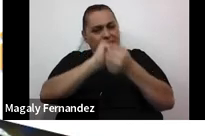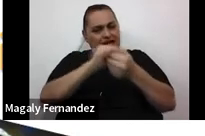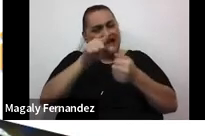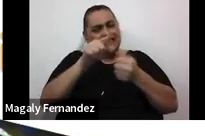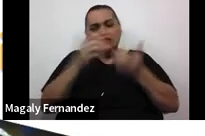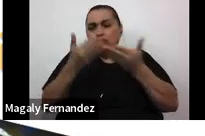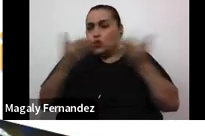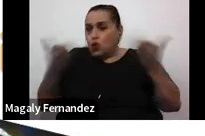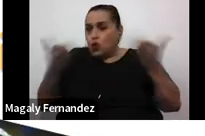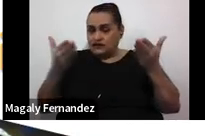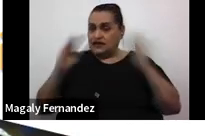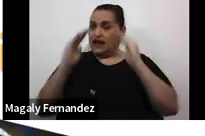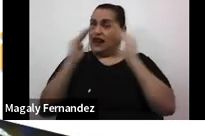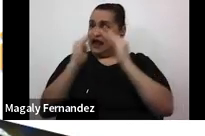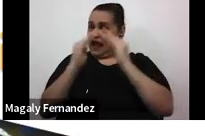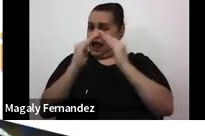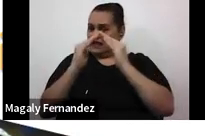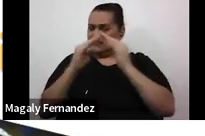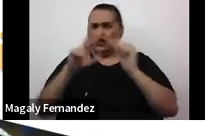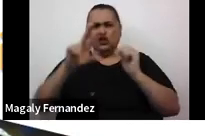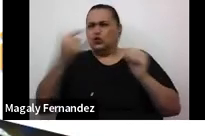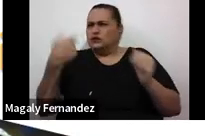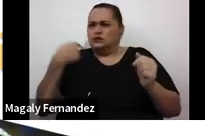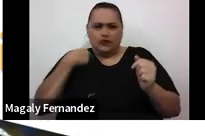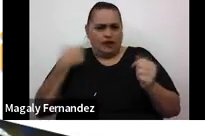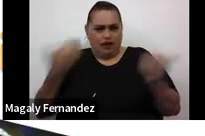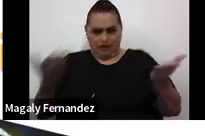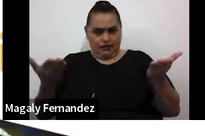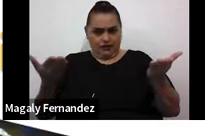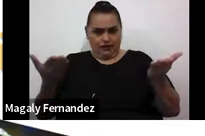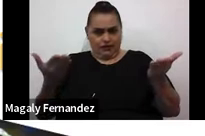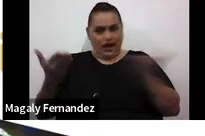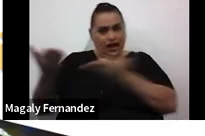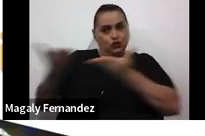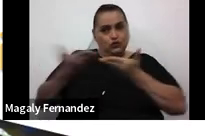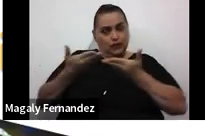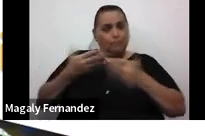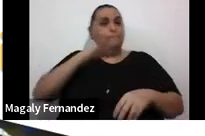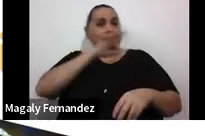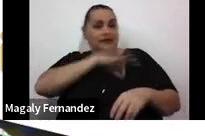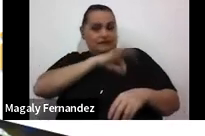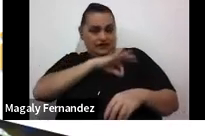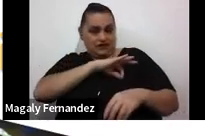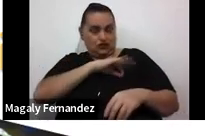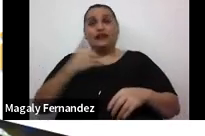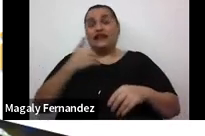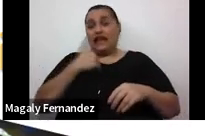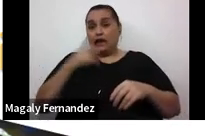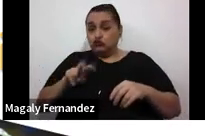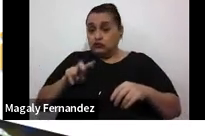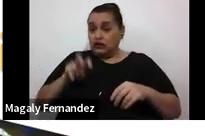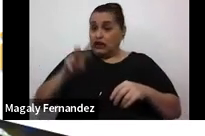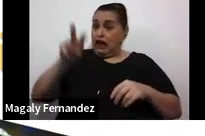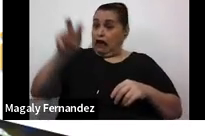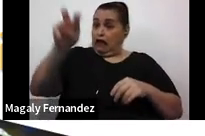piezas por ejemplo que no resulta tan caro nos nos genera un beneficio si de pronto Tenemos una grada en la casa